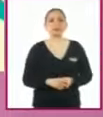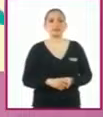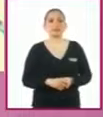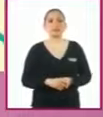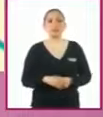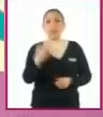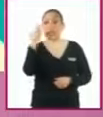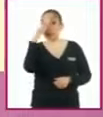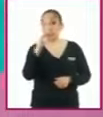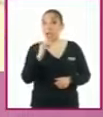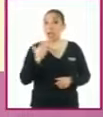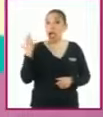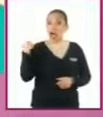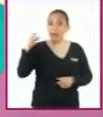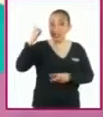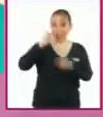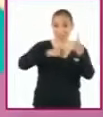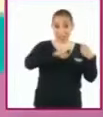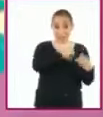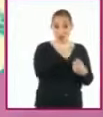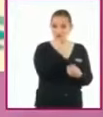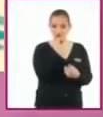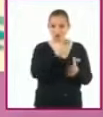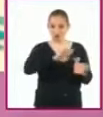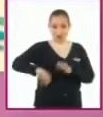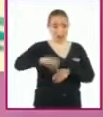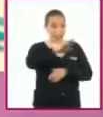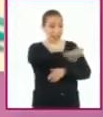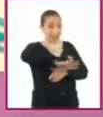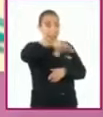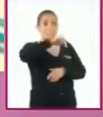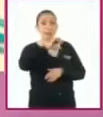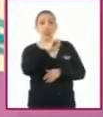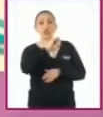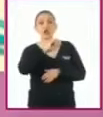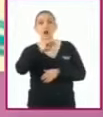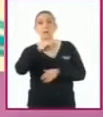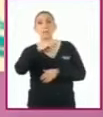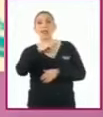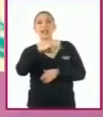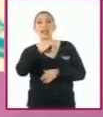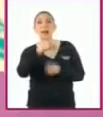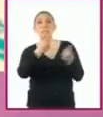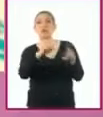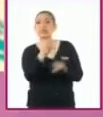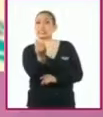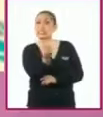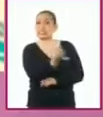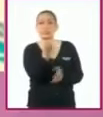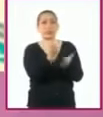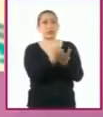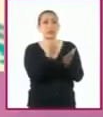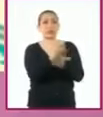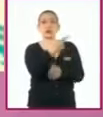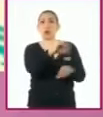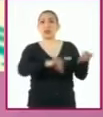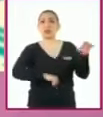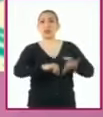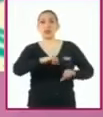Se sabe que antes de la llegada de los españoles, en todo Mesoamérica, la música era indispensable en sus